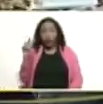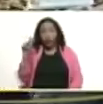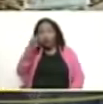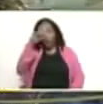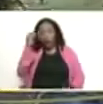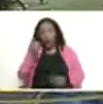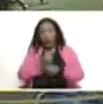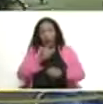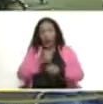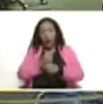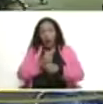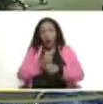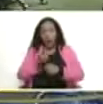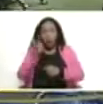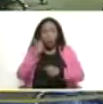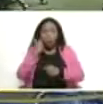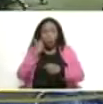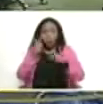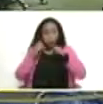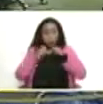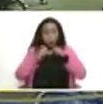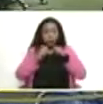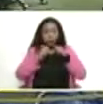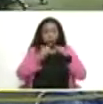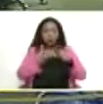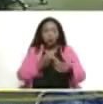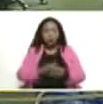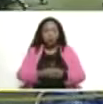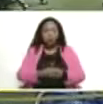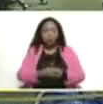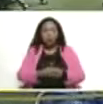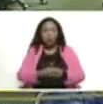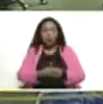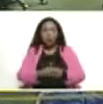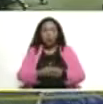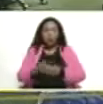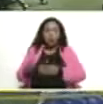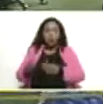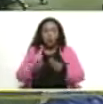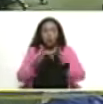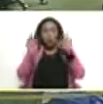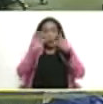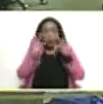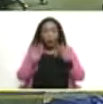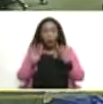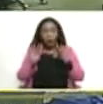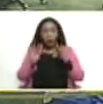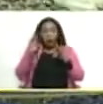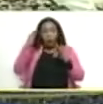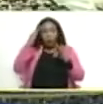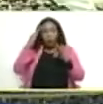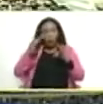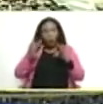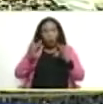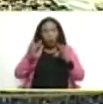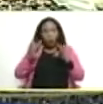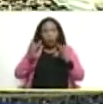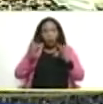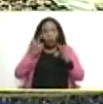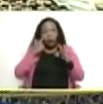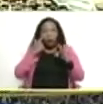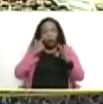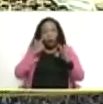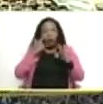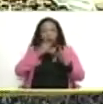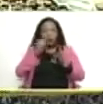operación sostenida, permanente, para por la vía de la presión militar y la presencia en la